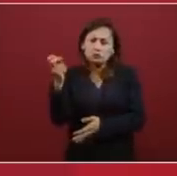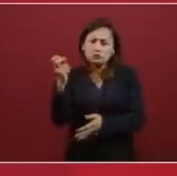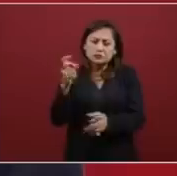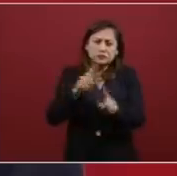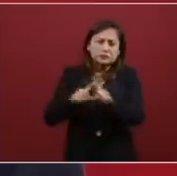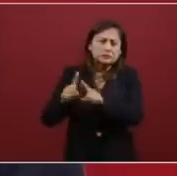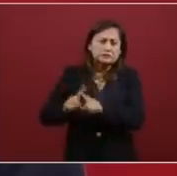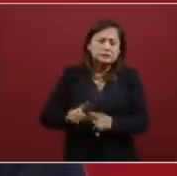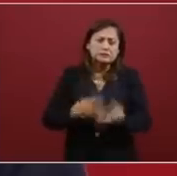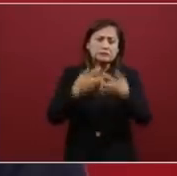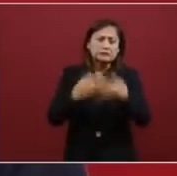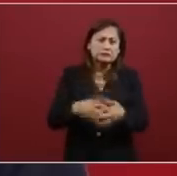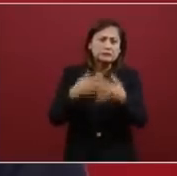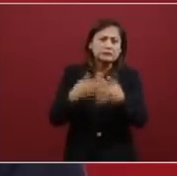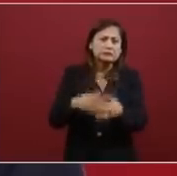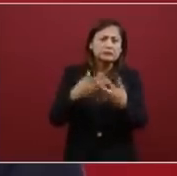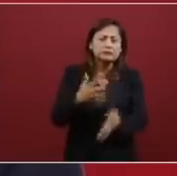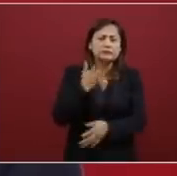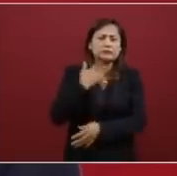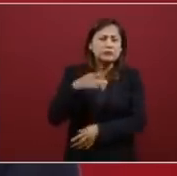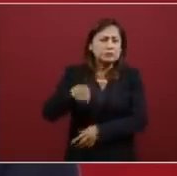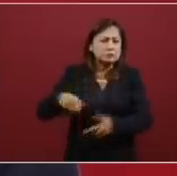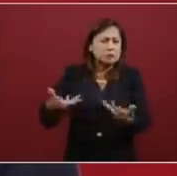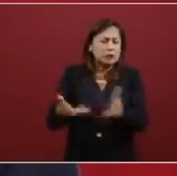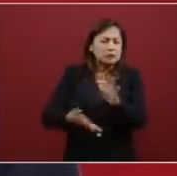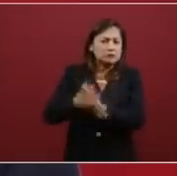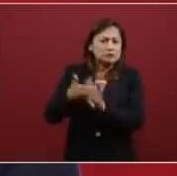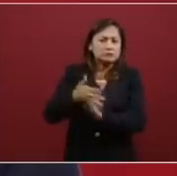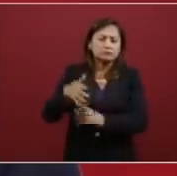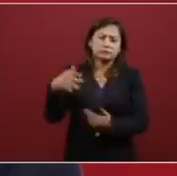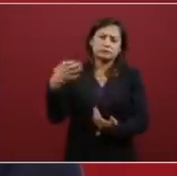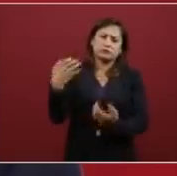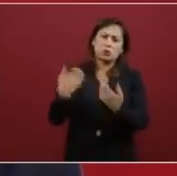Es una empresa con mucho prestigio.